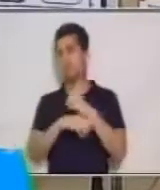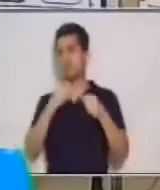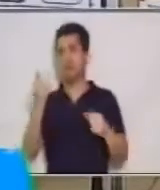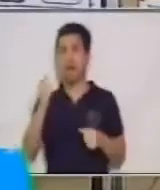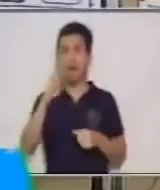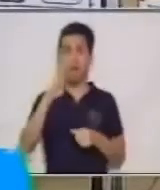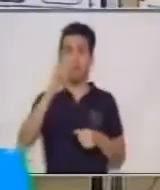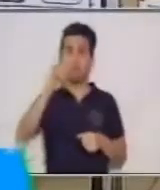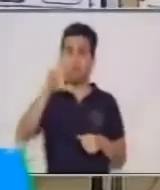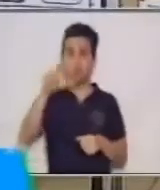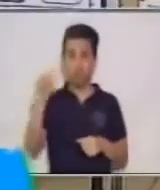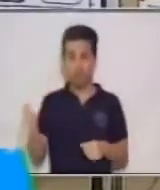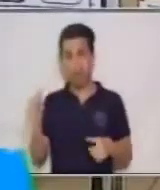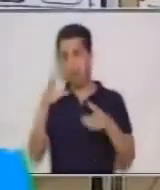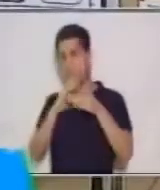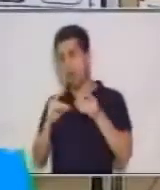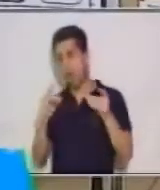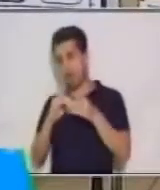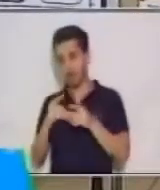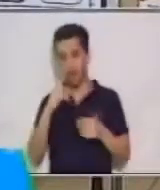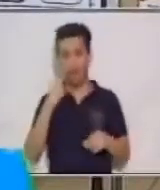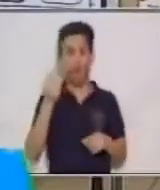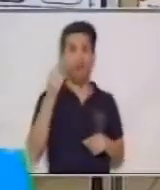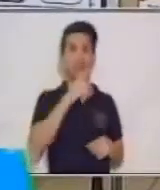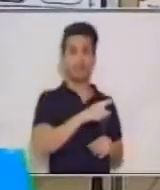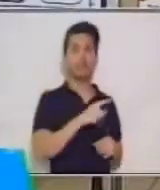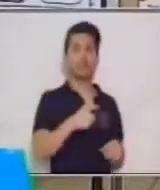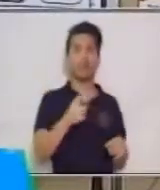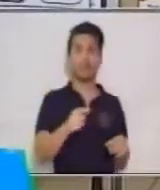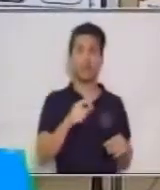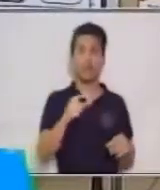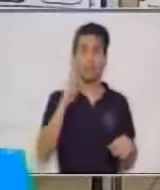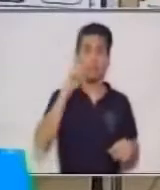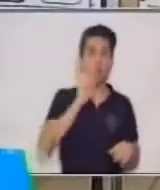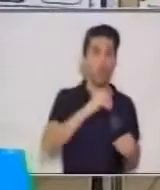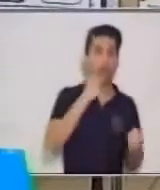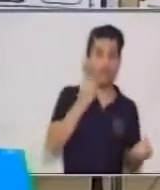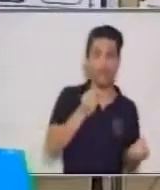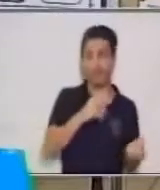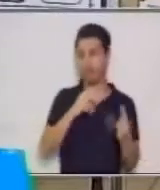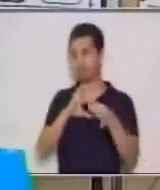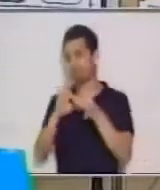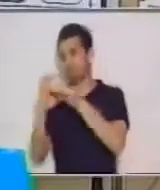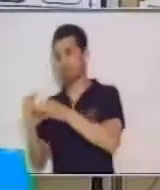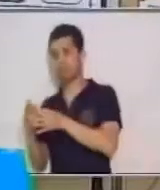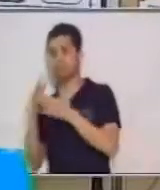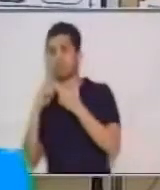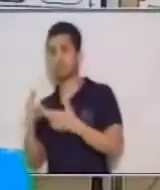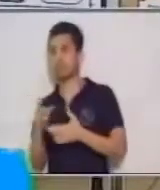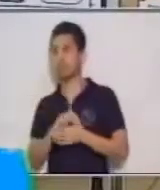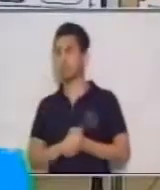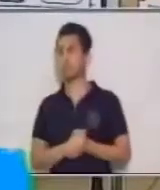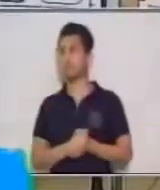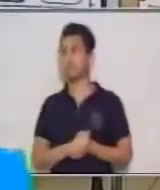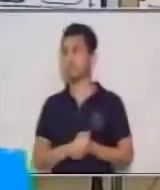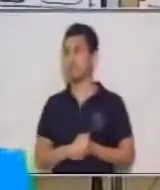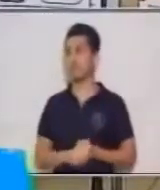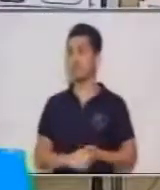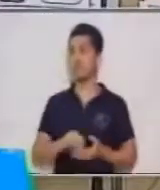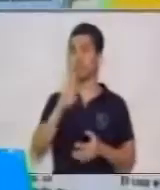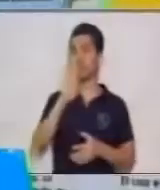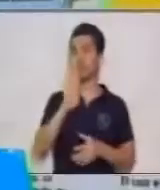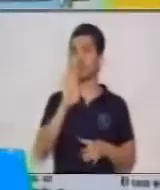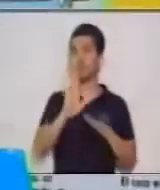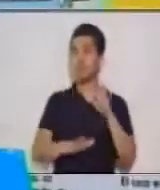cuento, puedes entenderlo encontrando las causas y los efectos y relacionando las historias. ¿Cuáles son los 4 pasos